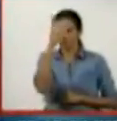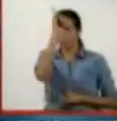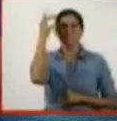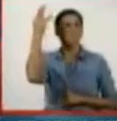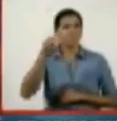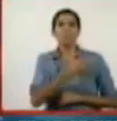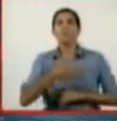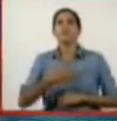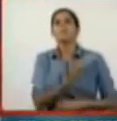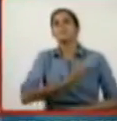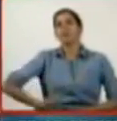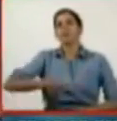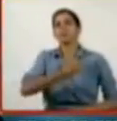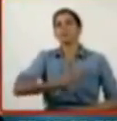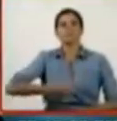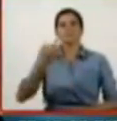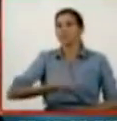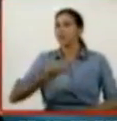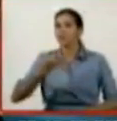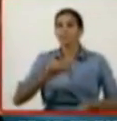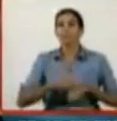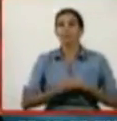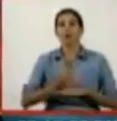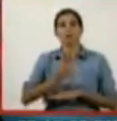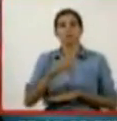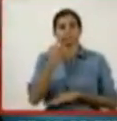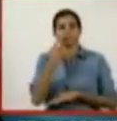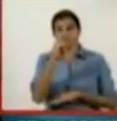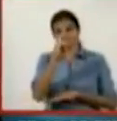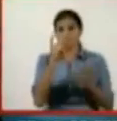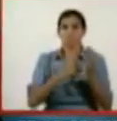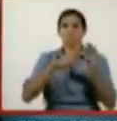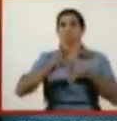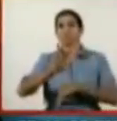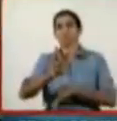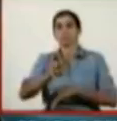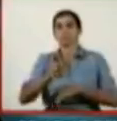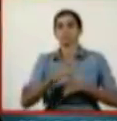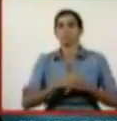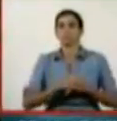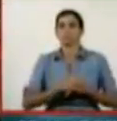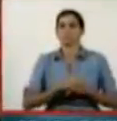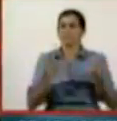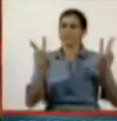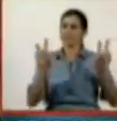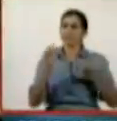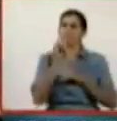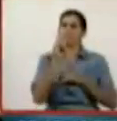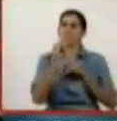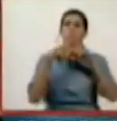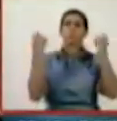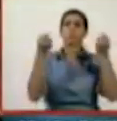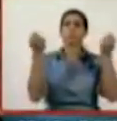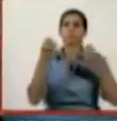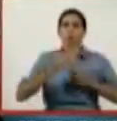querido ser presidente del país y así quedó de manifiesto en el 2012 con un extraño mensaje publicitario donde